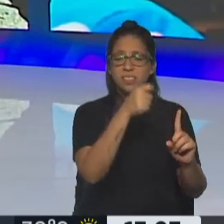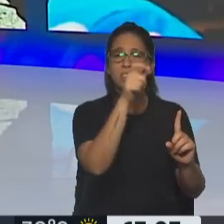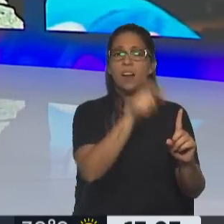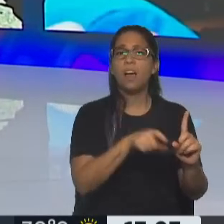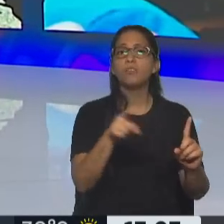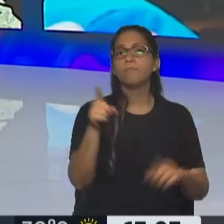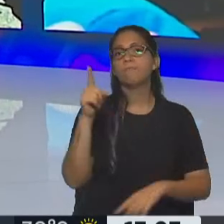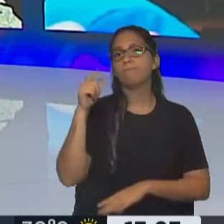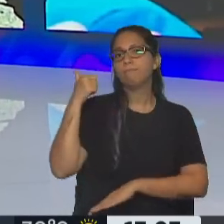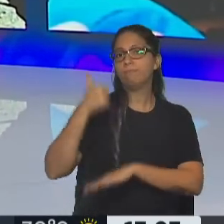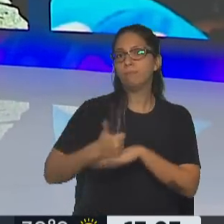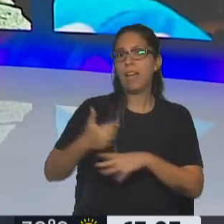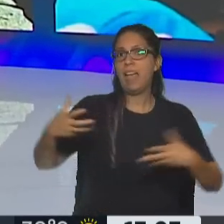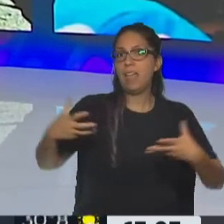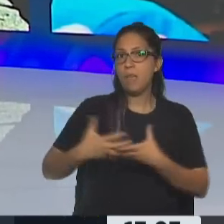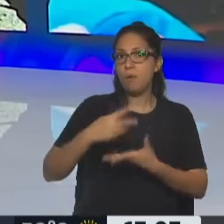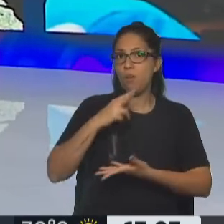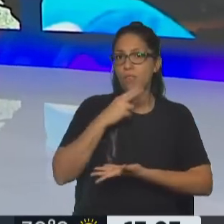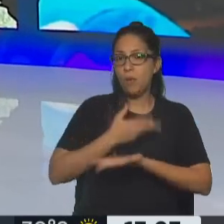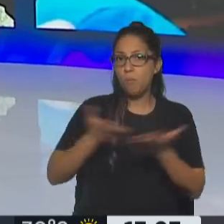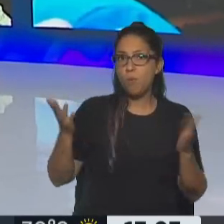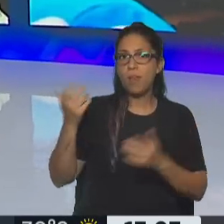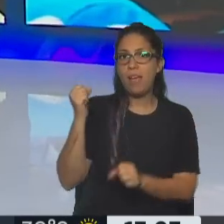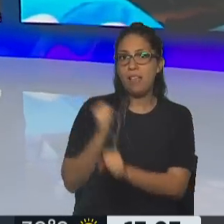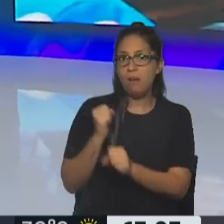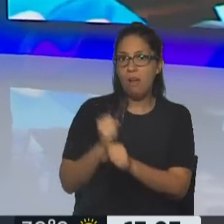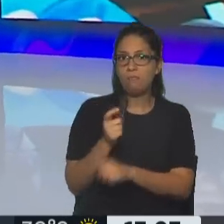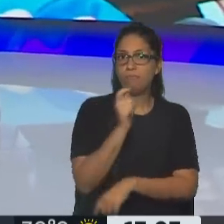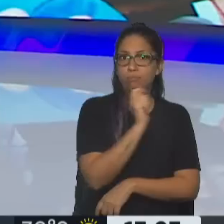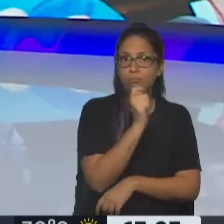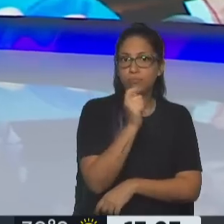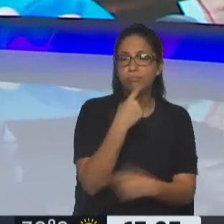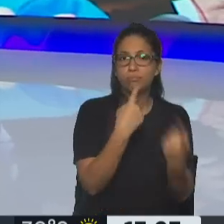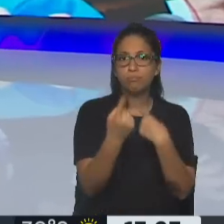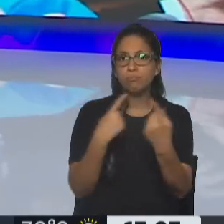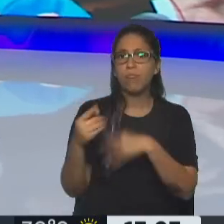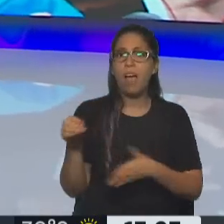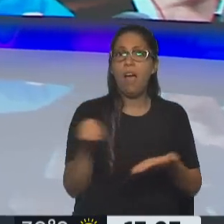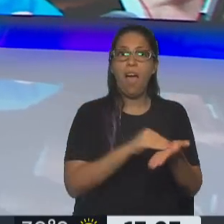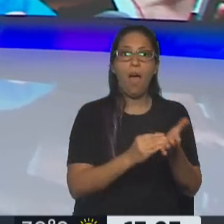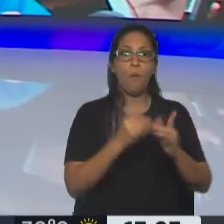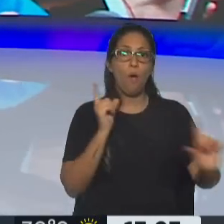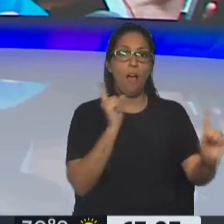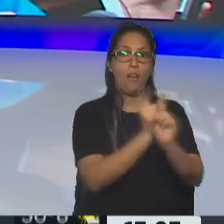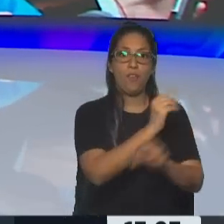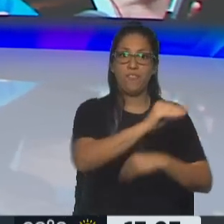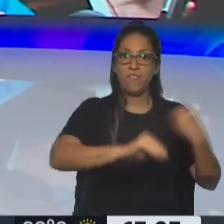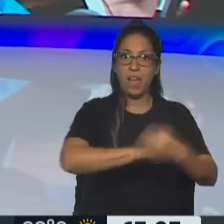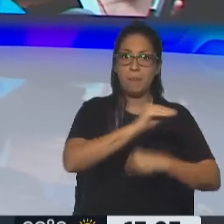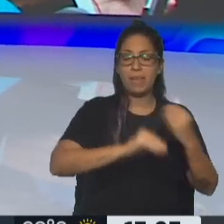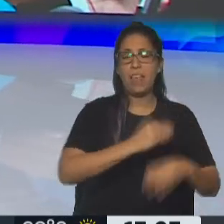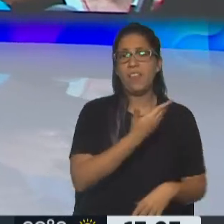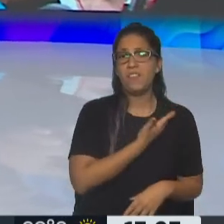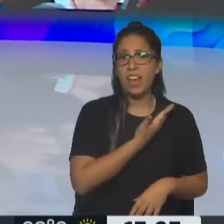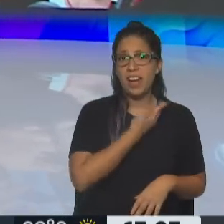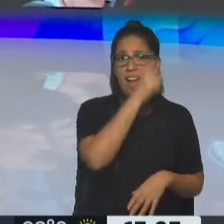encabeza nuestro equipo del noticiero allí trabajando, estuvo con uno de los abogados de la familia de Báez Sosa.